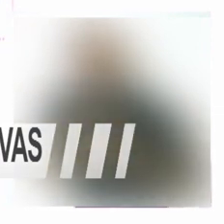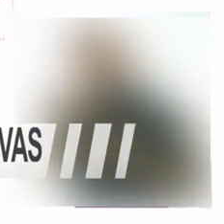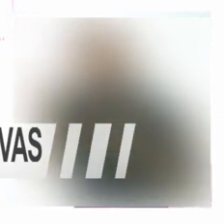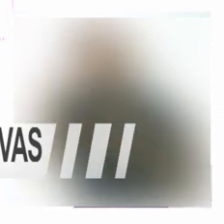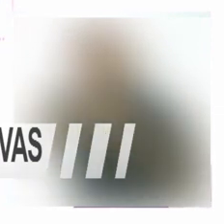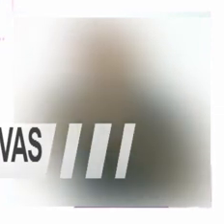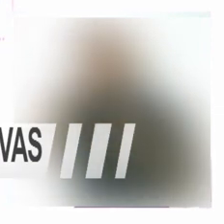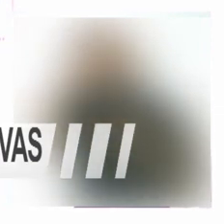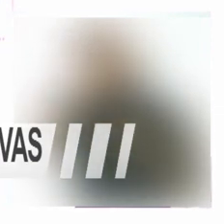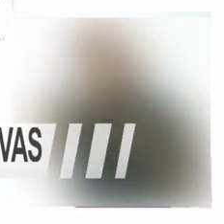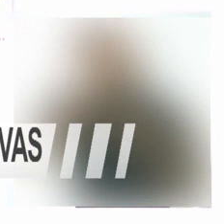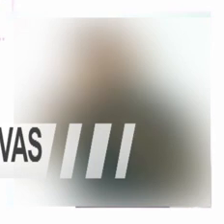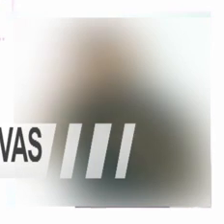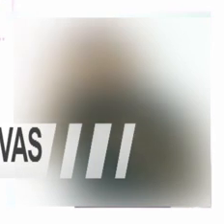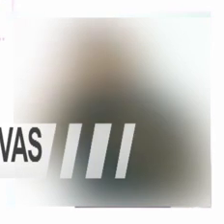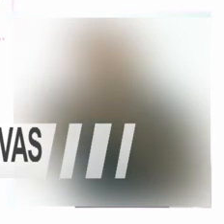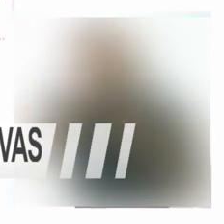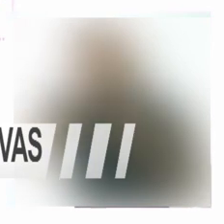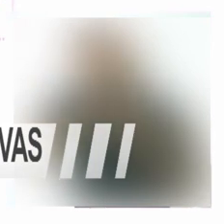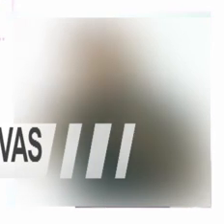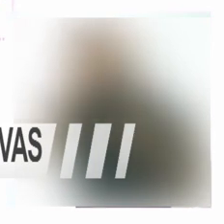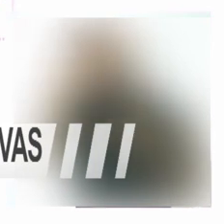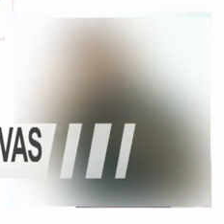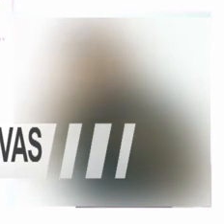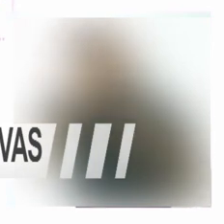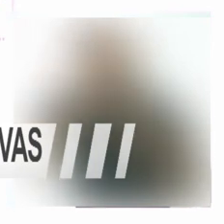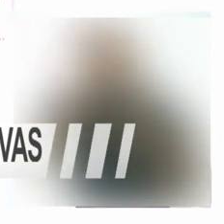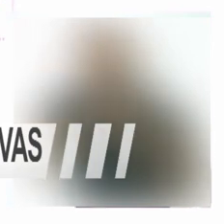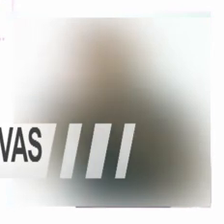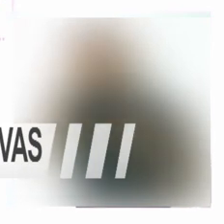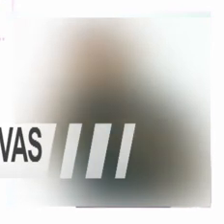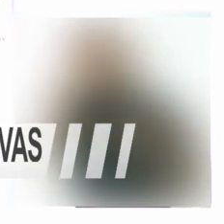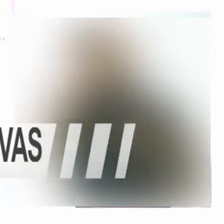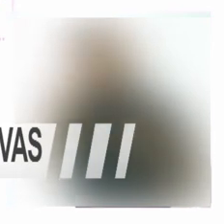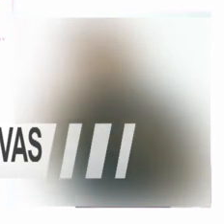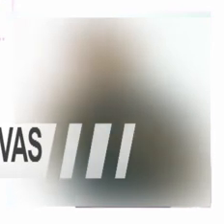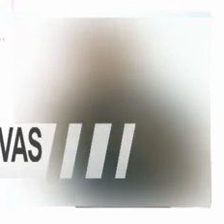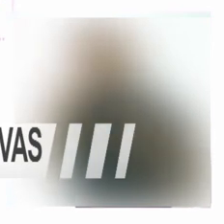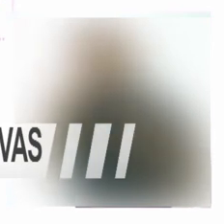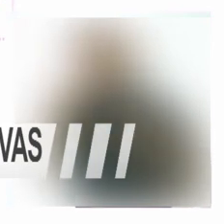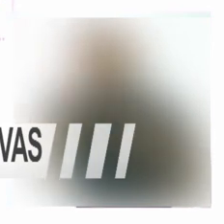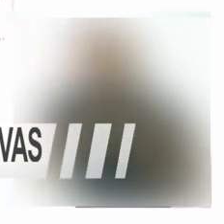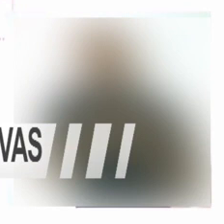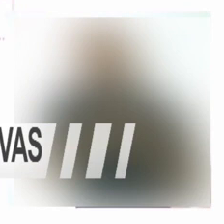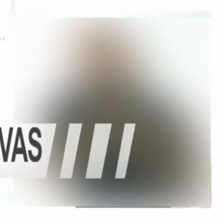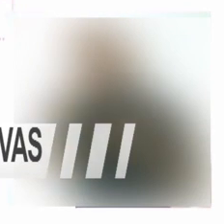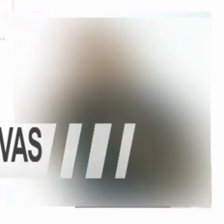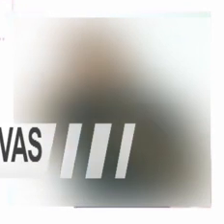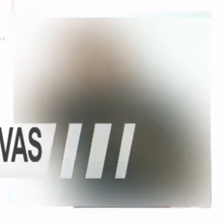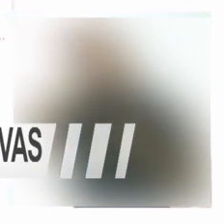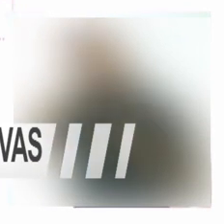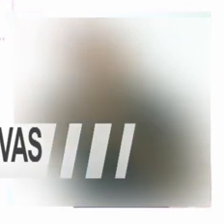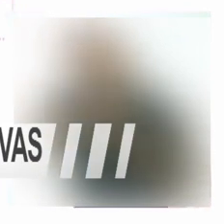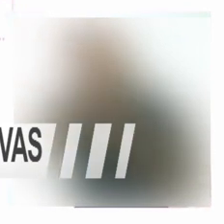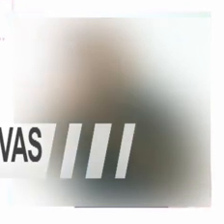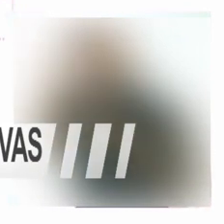colon diamante también gualeguay gualeguaychú en este en este en un nuevo informe lo